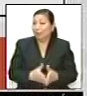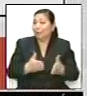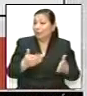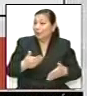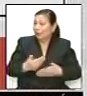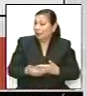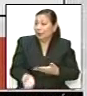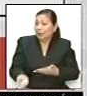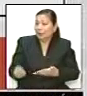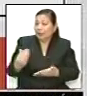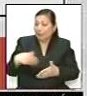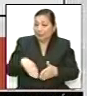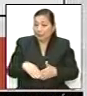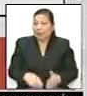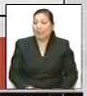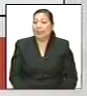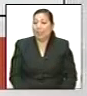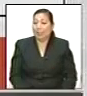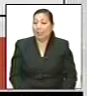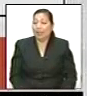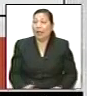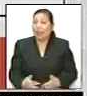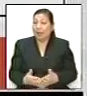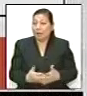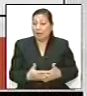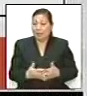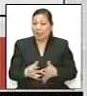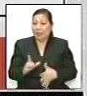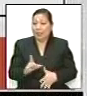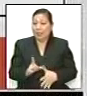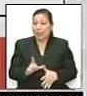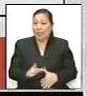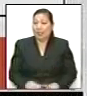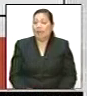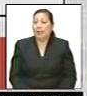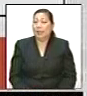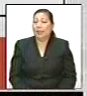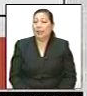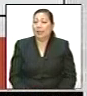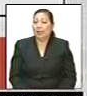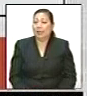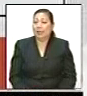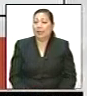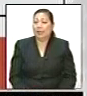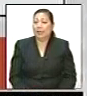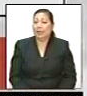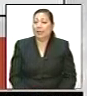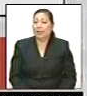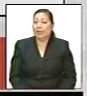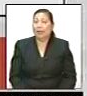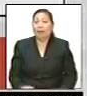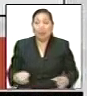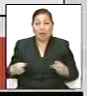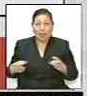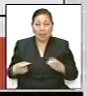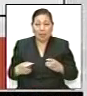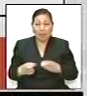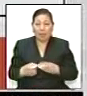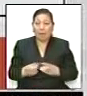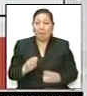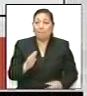integración en américa latina y en la cumbre de puerto